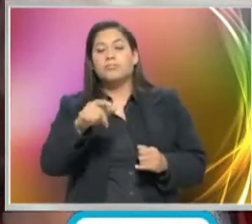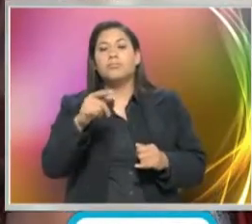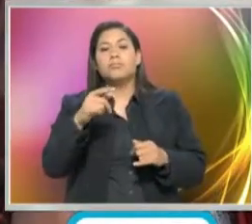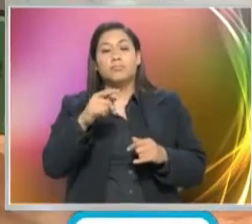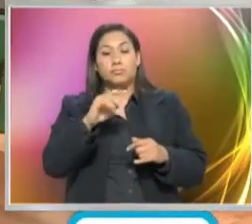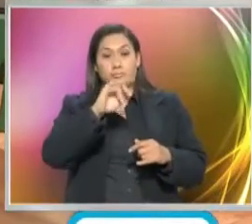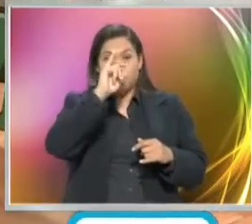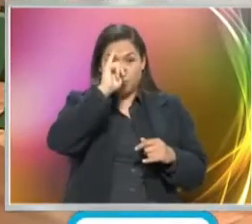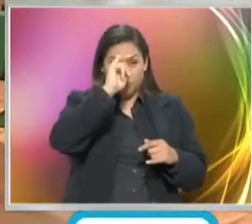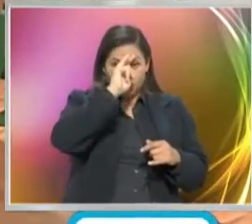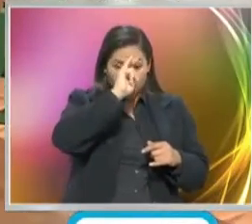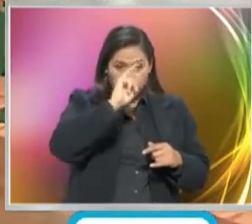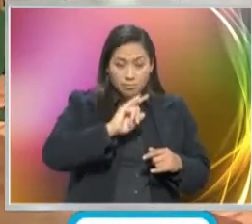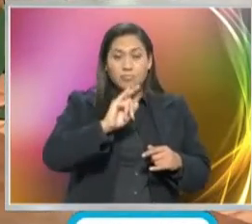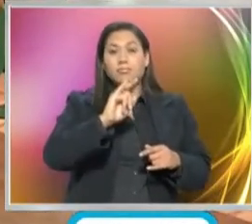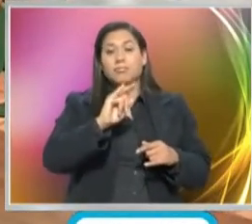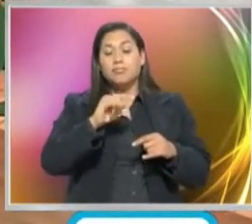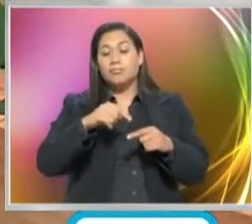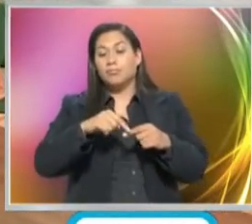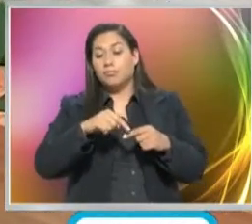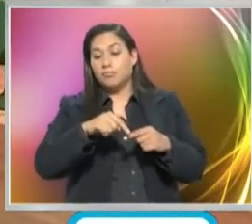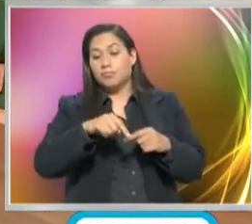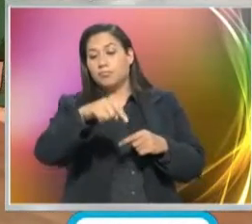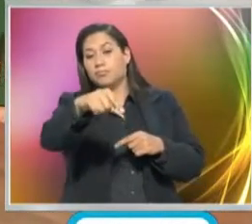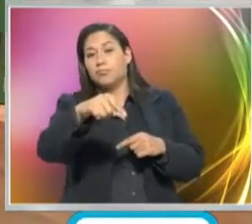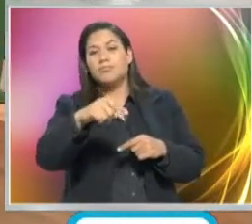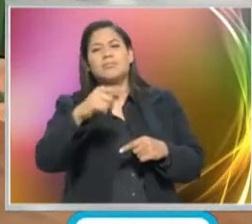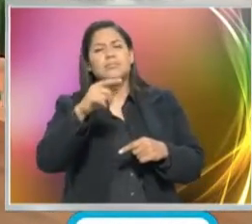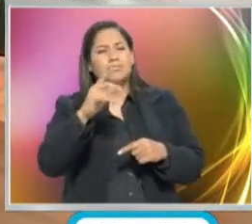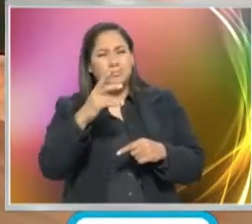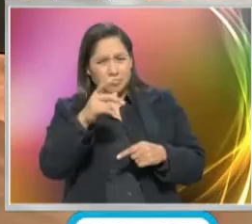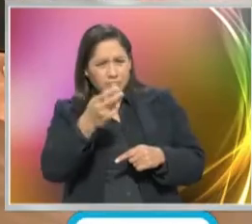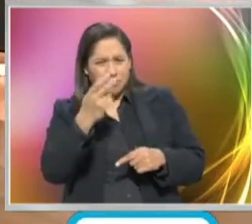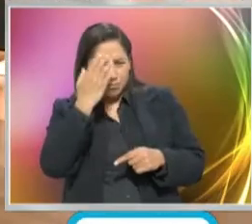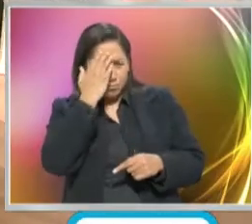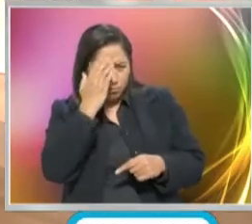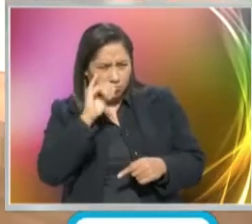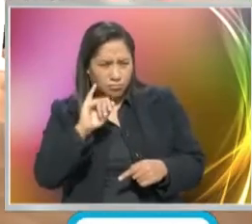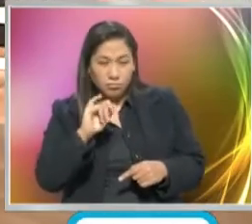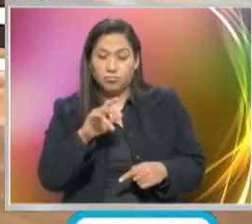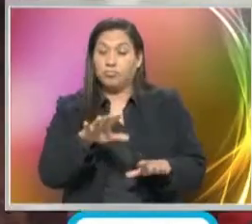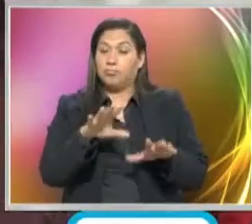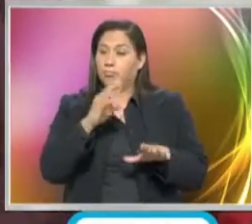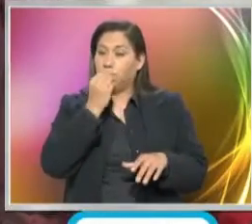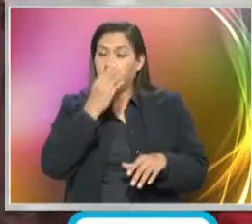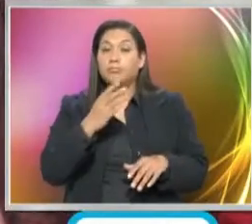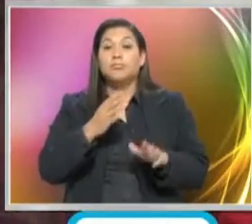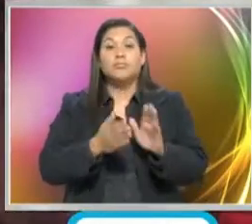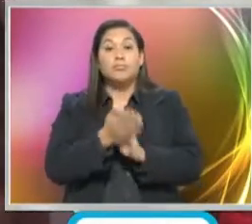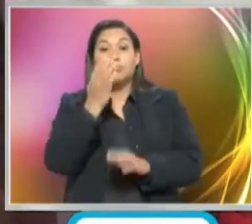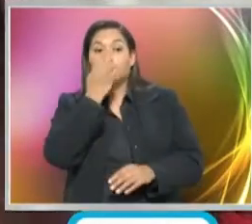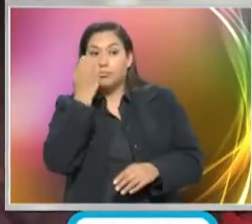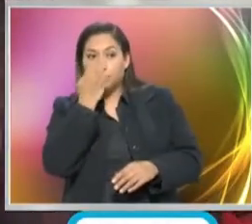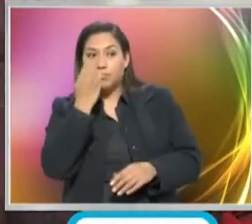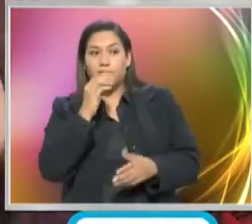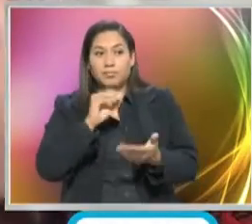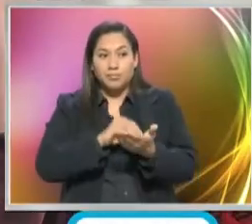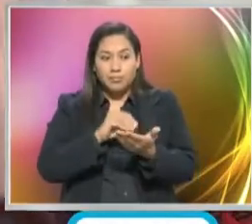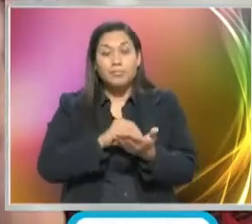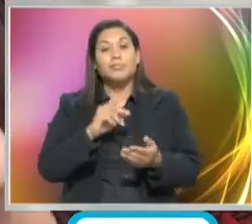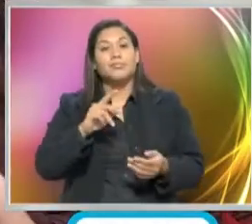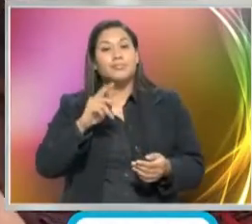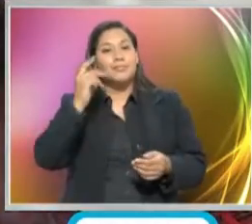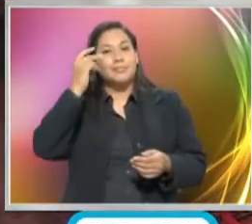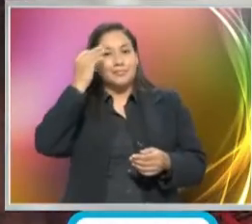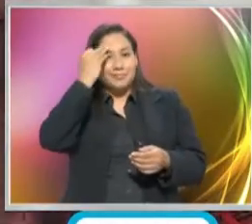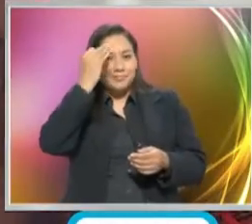desde Ixtapan de la Sal, está como a mitad camino. Sí. Son unas rutas, esas sí las conozco, son espectaculares. Fui con la escuela todavía, ahora sí que en mis